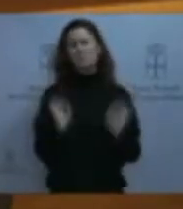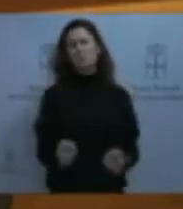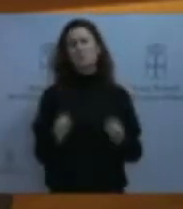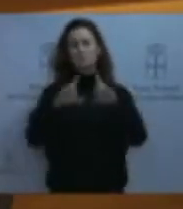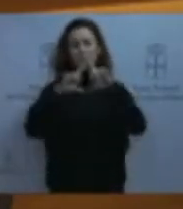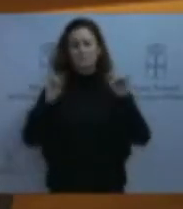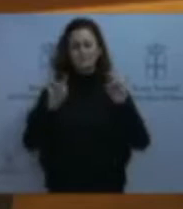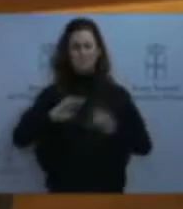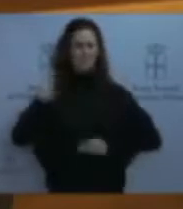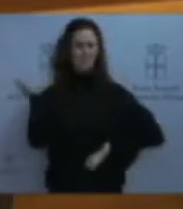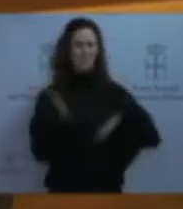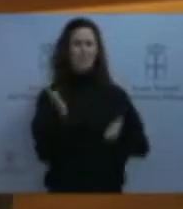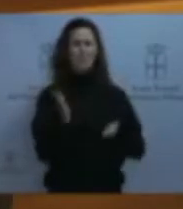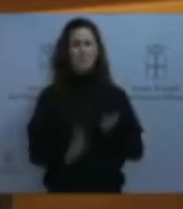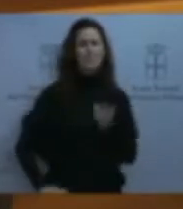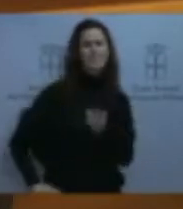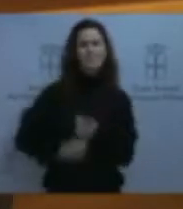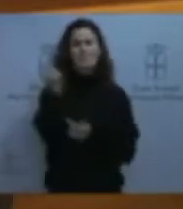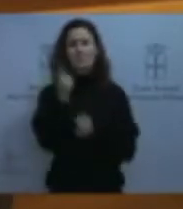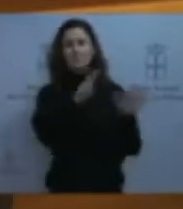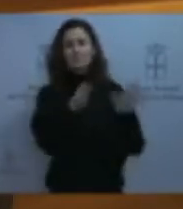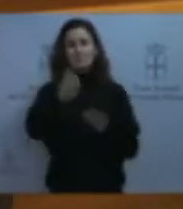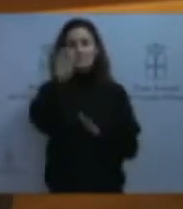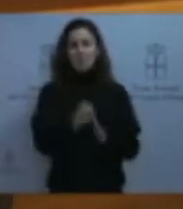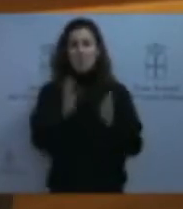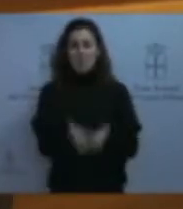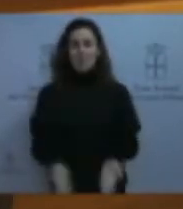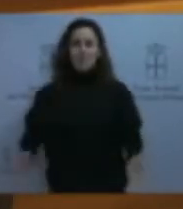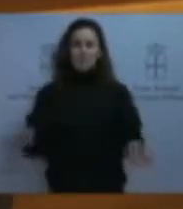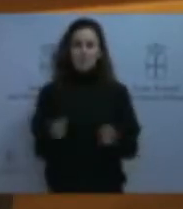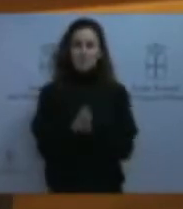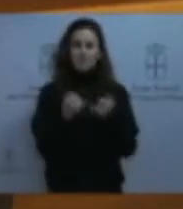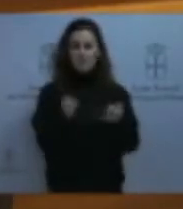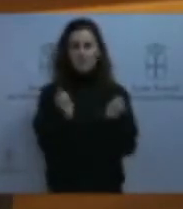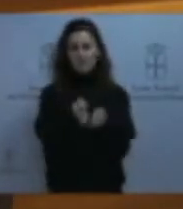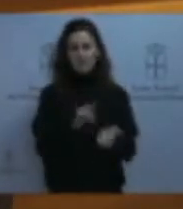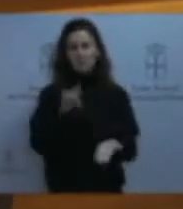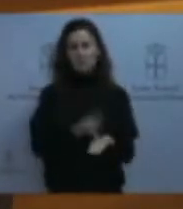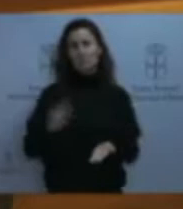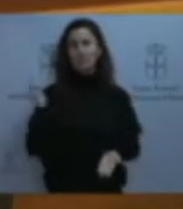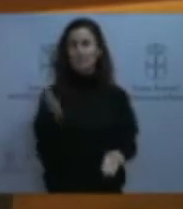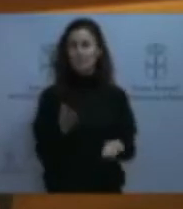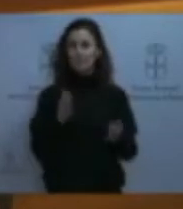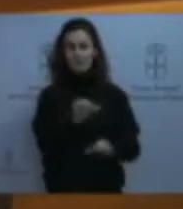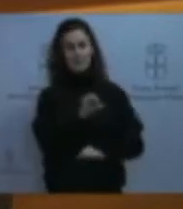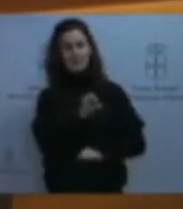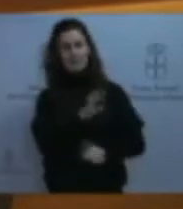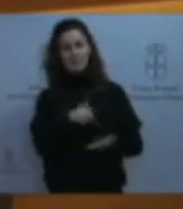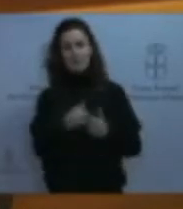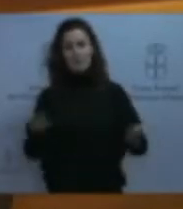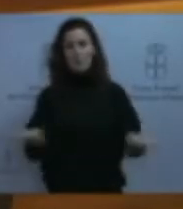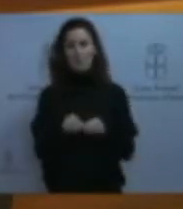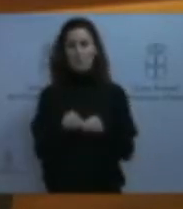territorio asturiano, ya que afectan al 70% de los concejos. Estamos a la espera de los datos definitivos que hemos